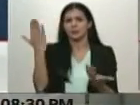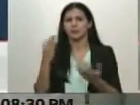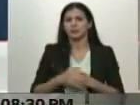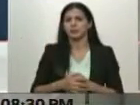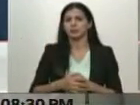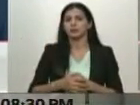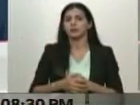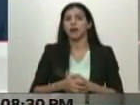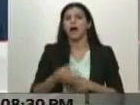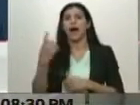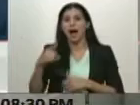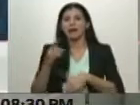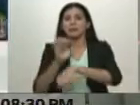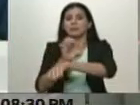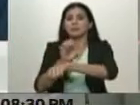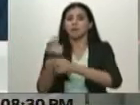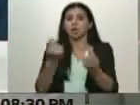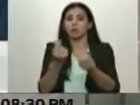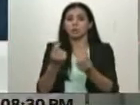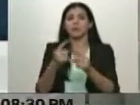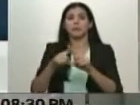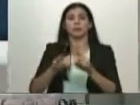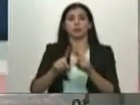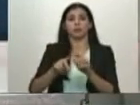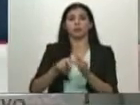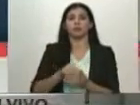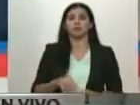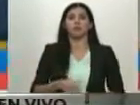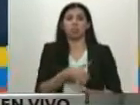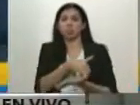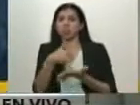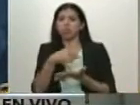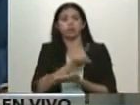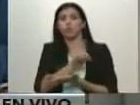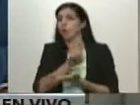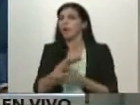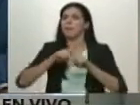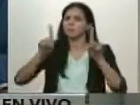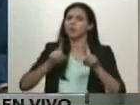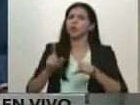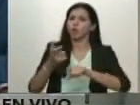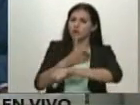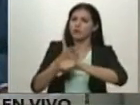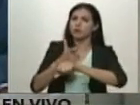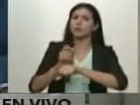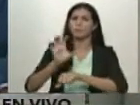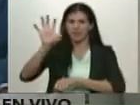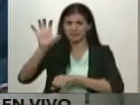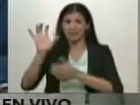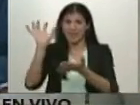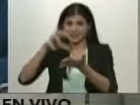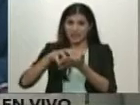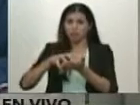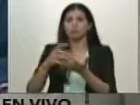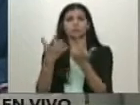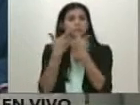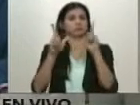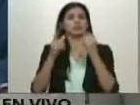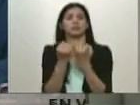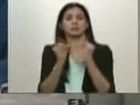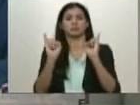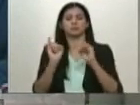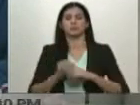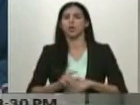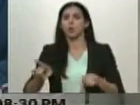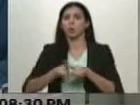Estamos frente a una emergencia económica, pero de pie, con un país independiente, con un gobierno autónomo, con un sistema, como nos